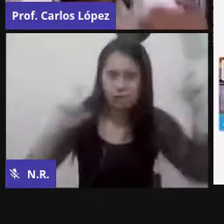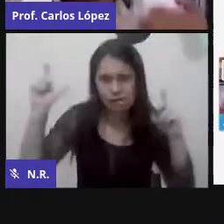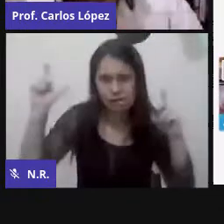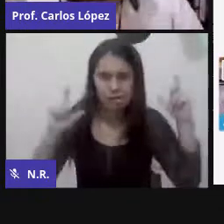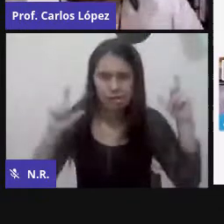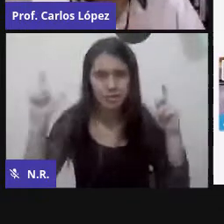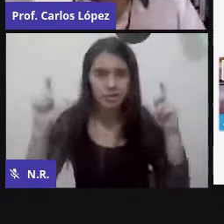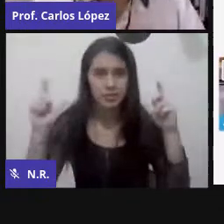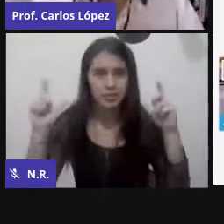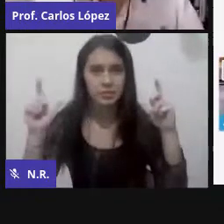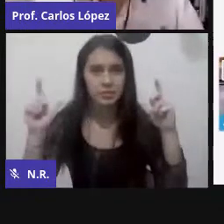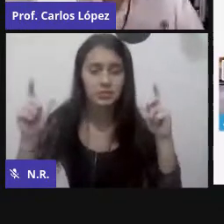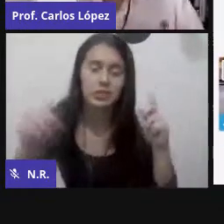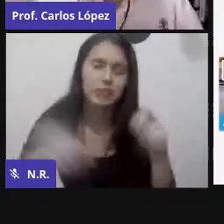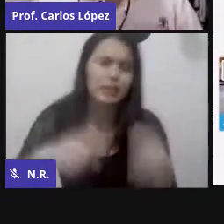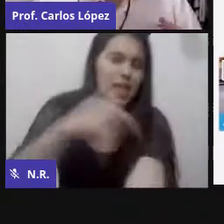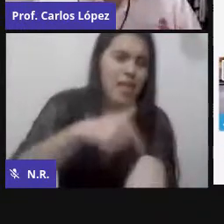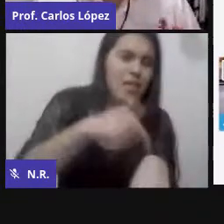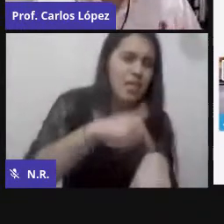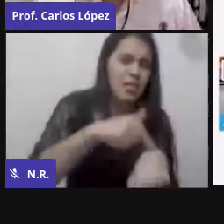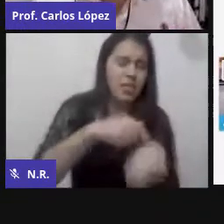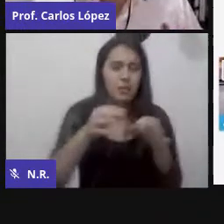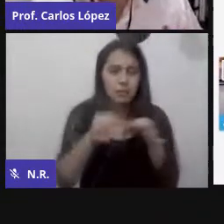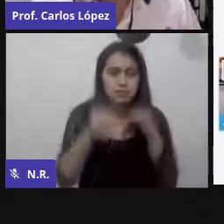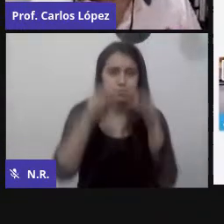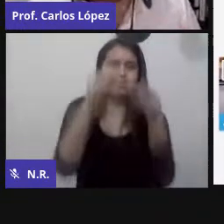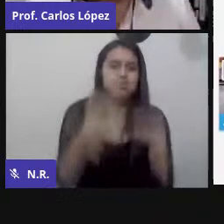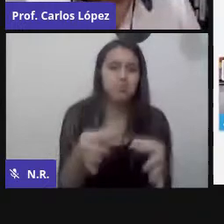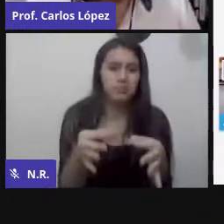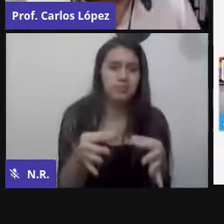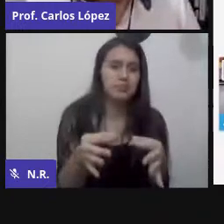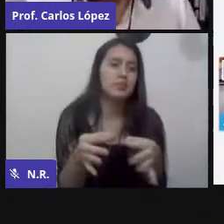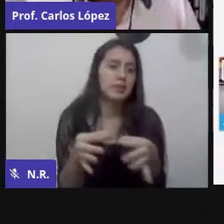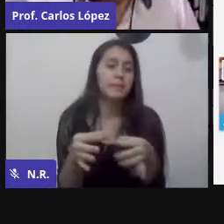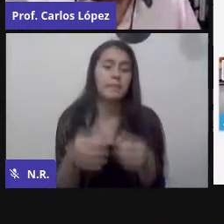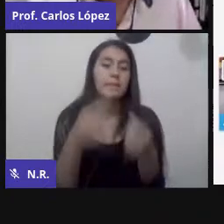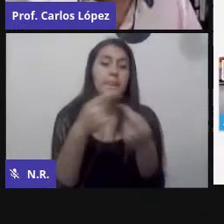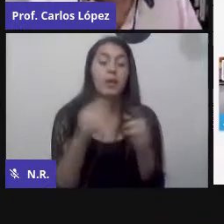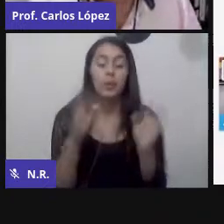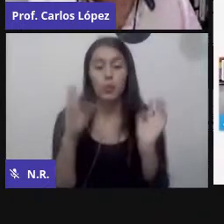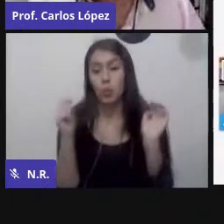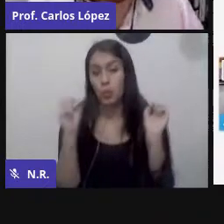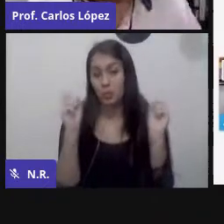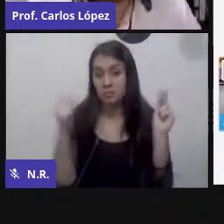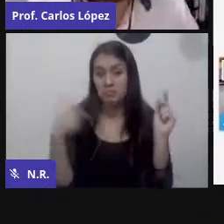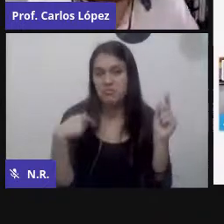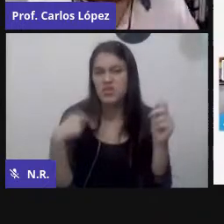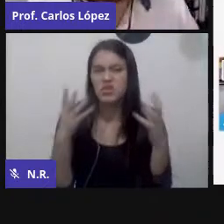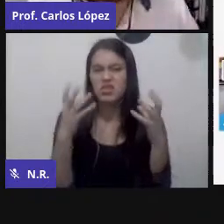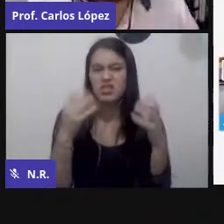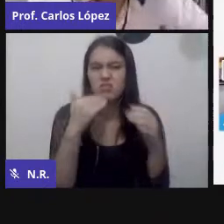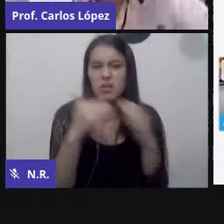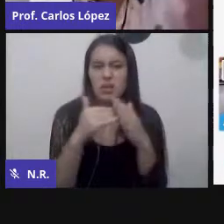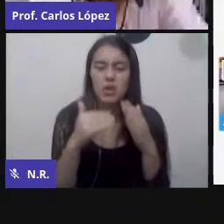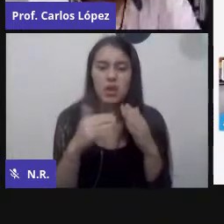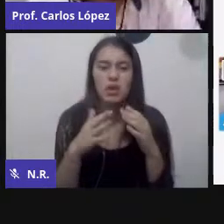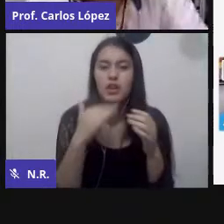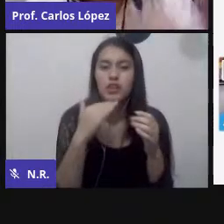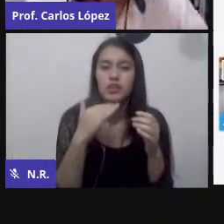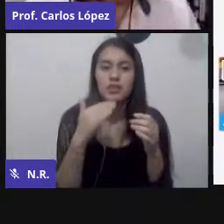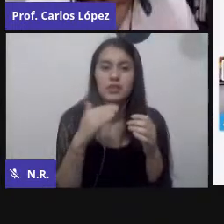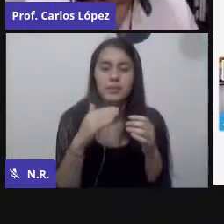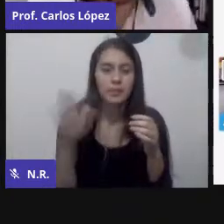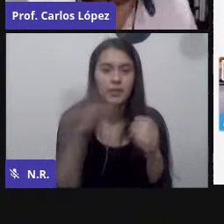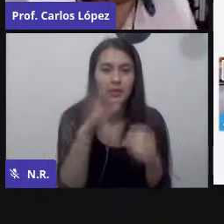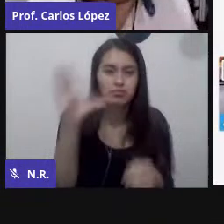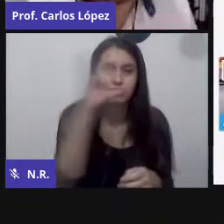segundos después de lo que pasaba. ¿Sí? En este momento es eso. Entonces, si yo quisiera, por ejemplo, bueno, entonces ya se dieron cuenta